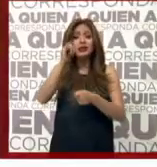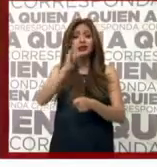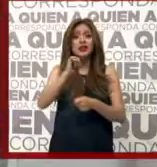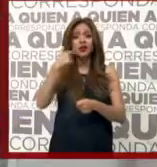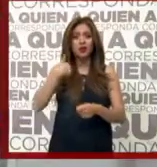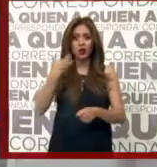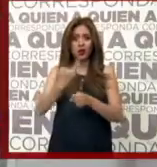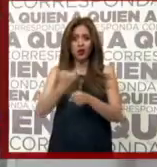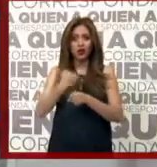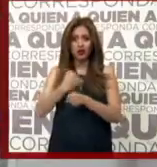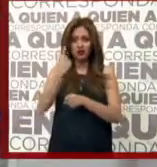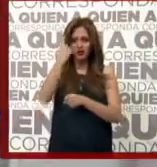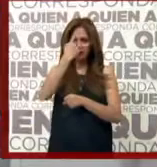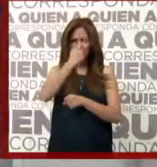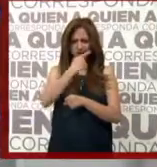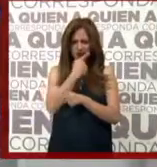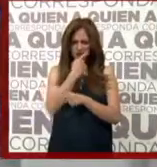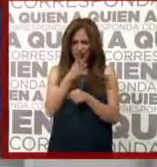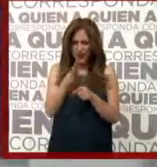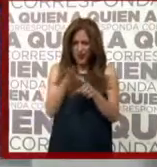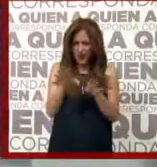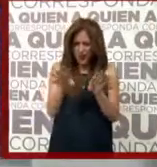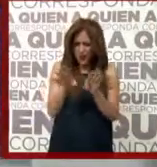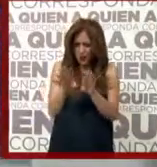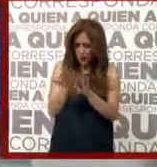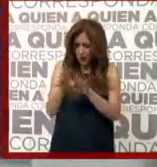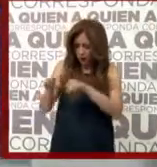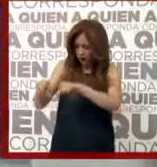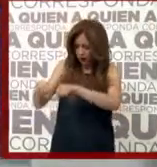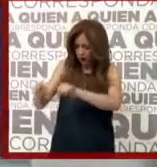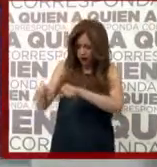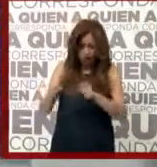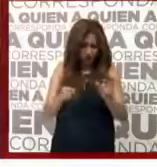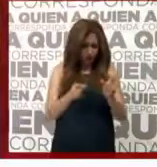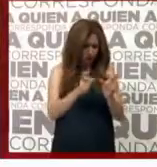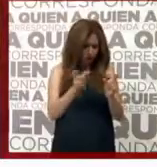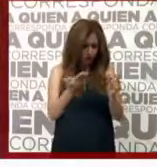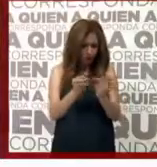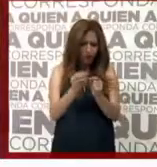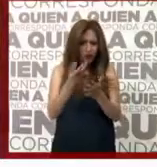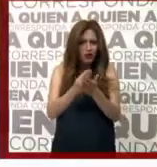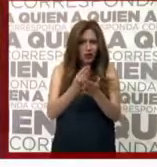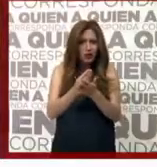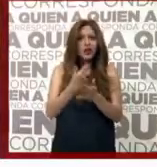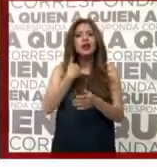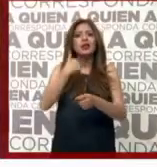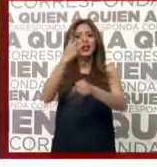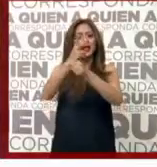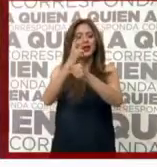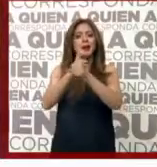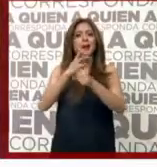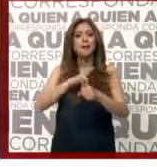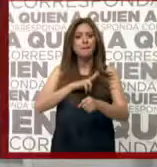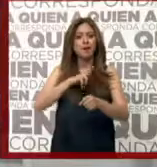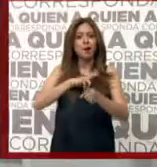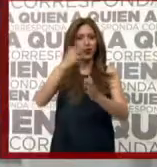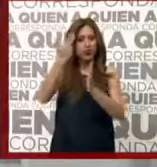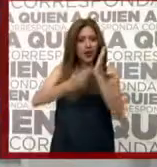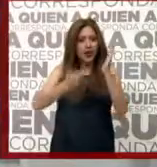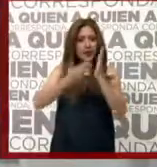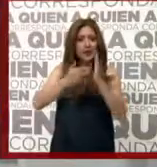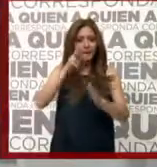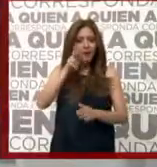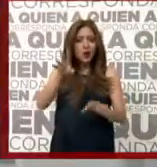cara obviamente fue como, no es cierto, ¿cómo puede hacer una motito de un encendedor? Pues me dijo, la invito a mi tallercito para que vea cómo es lo